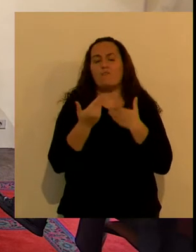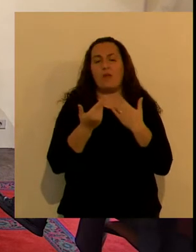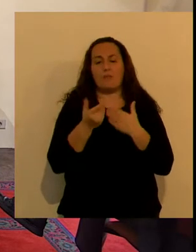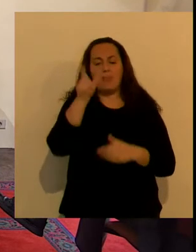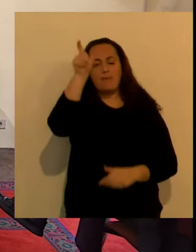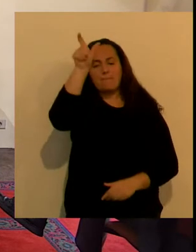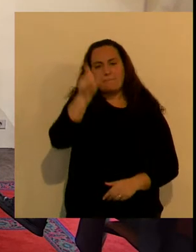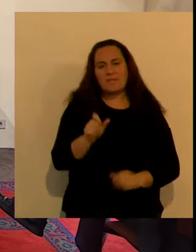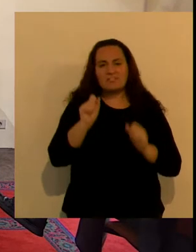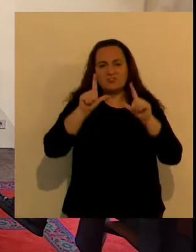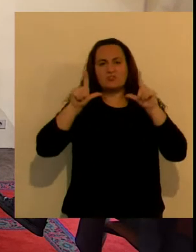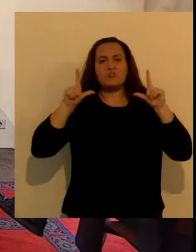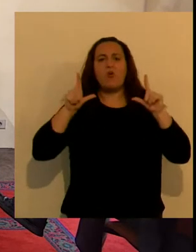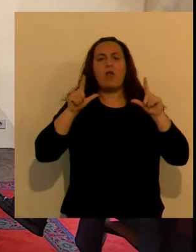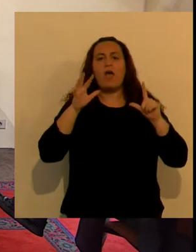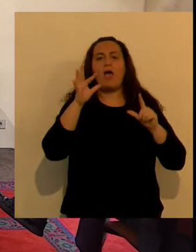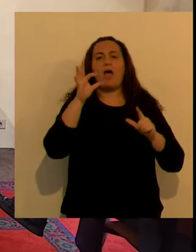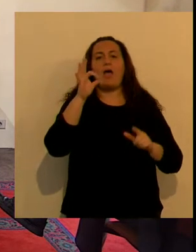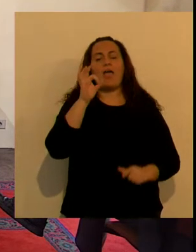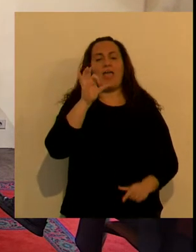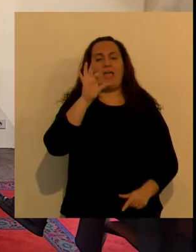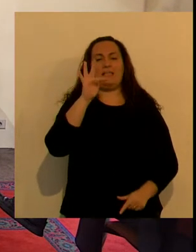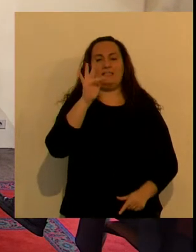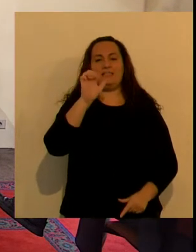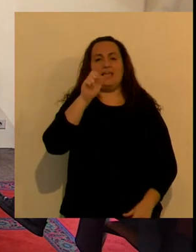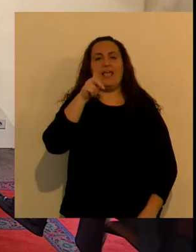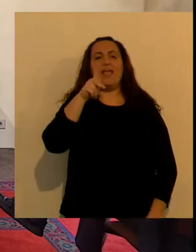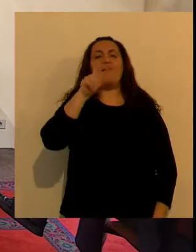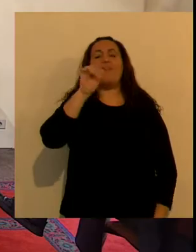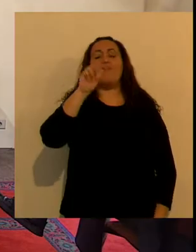Hawking y Alexei Leonov.